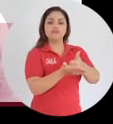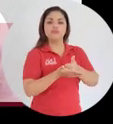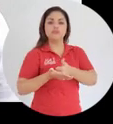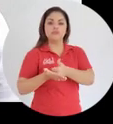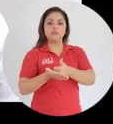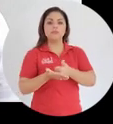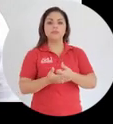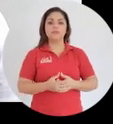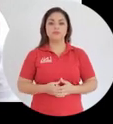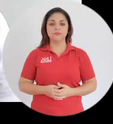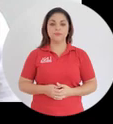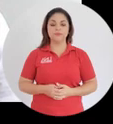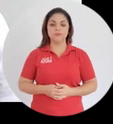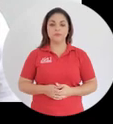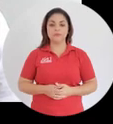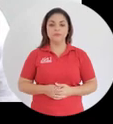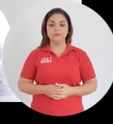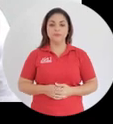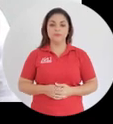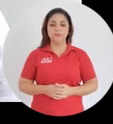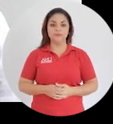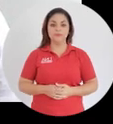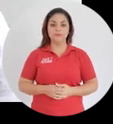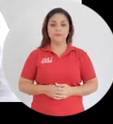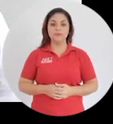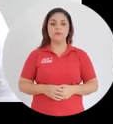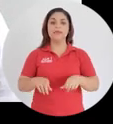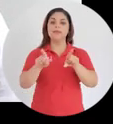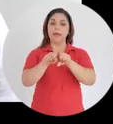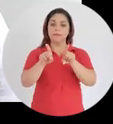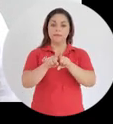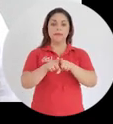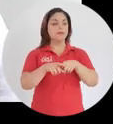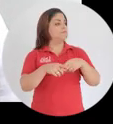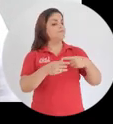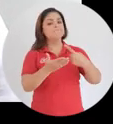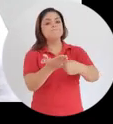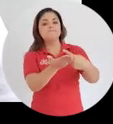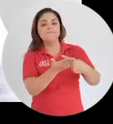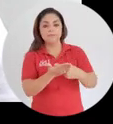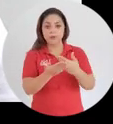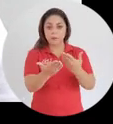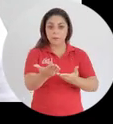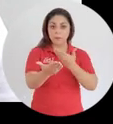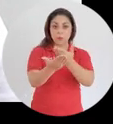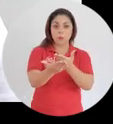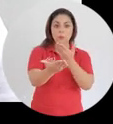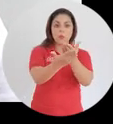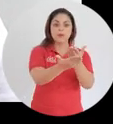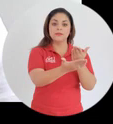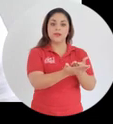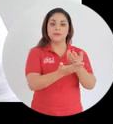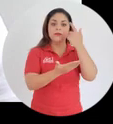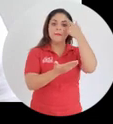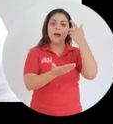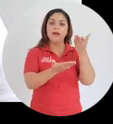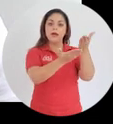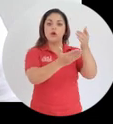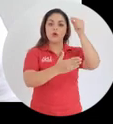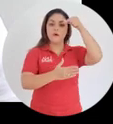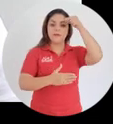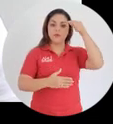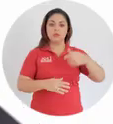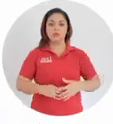contribuyendo desde lo académico y luego generando propuestas de incidencia hacia las instituciones